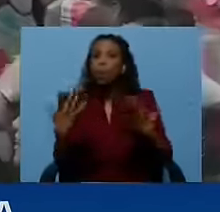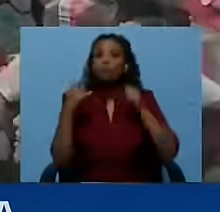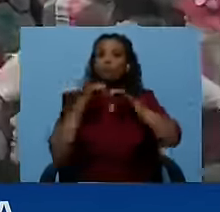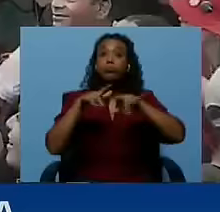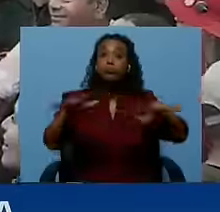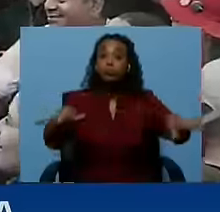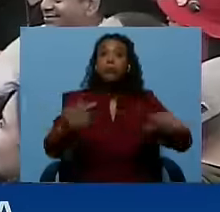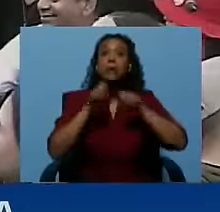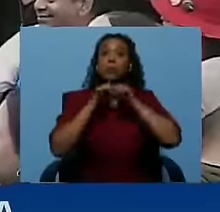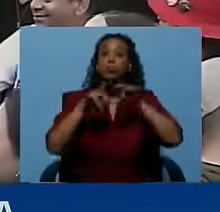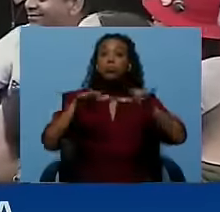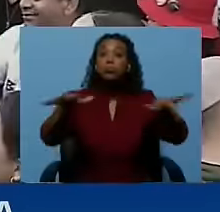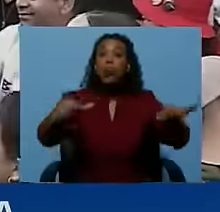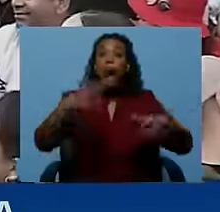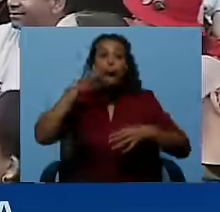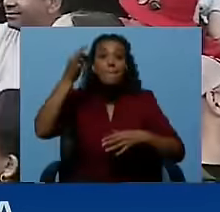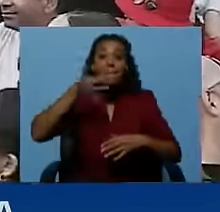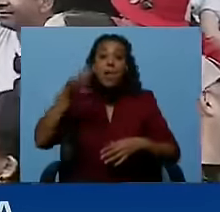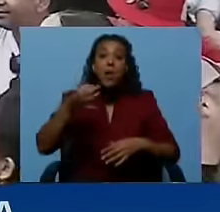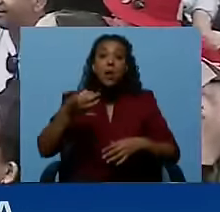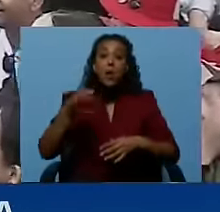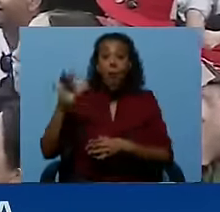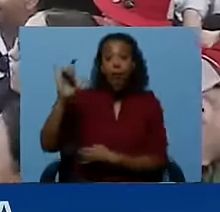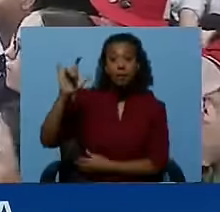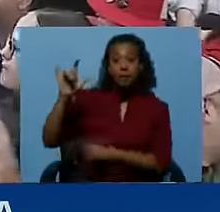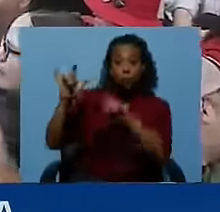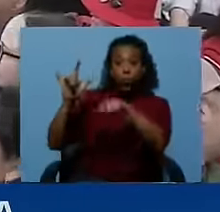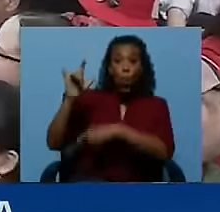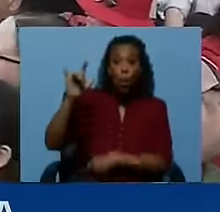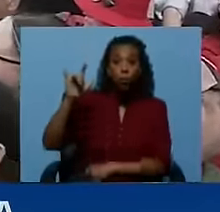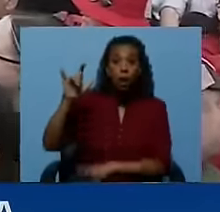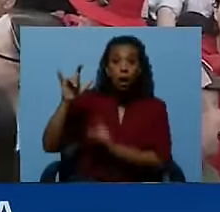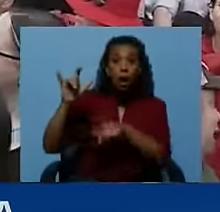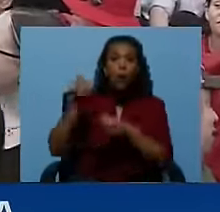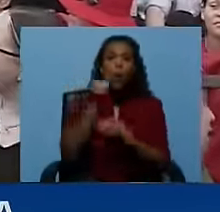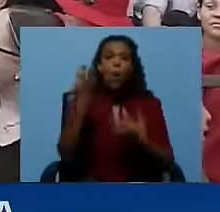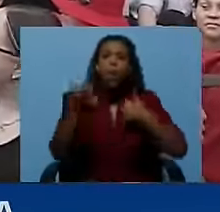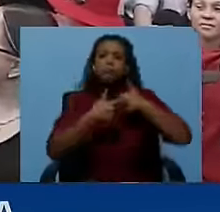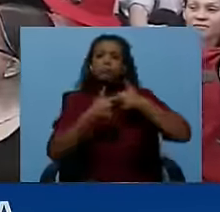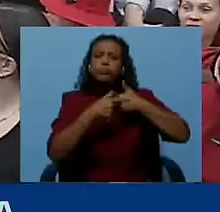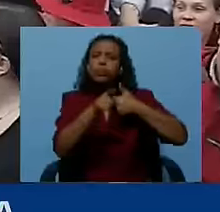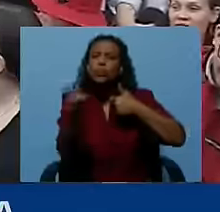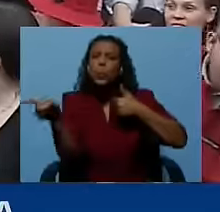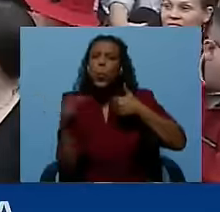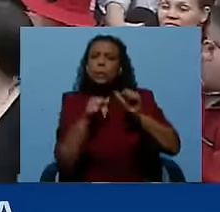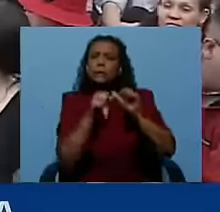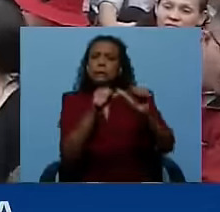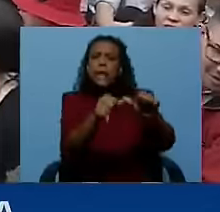transmitiendo. ¿Tienes Instagram? ¿Cuántos seguidores tienes tú?